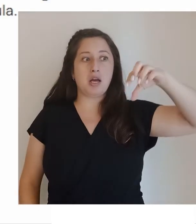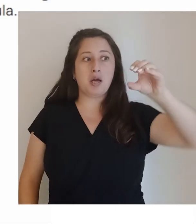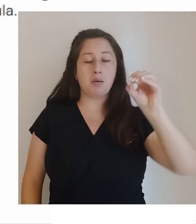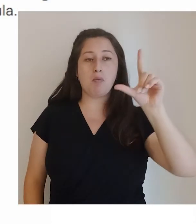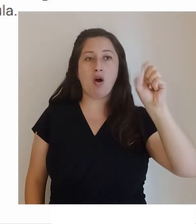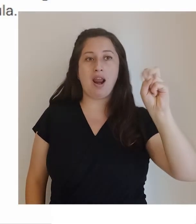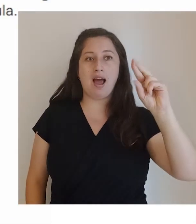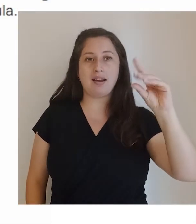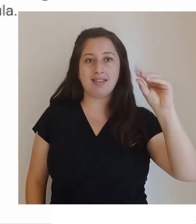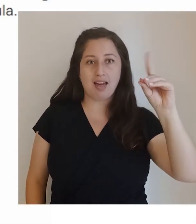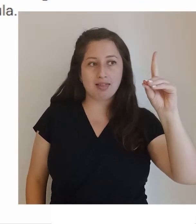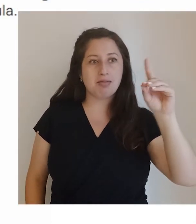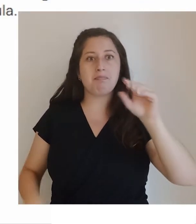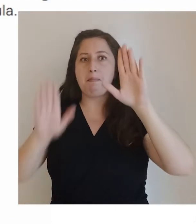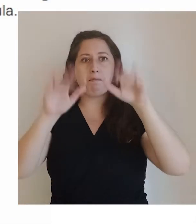enlace.